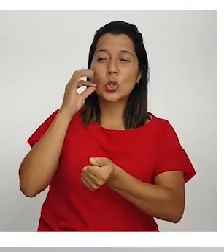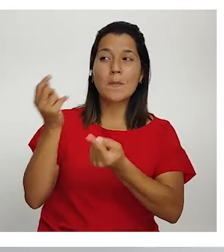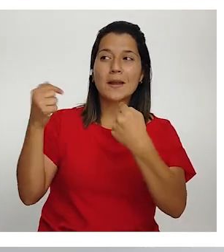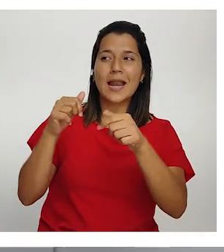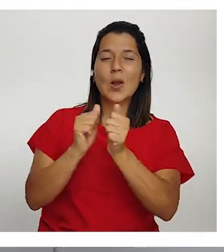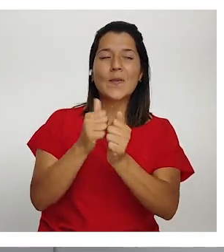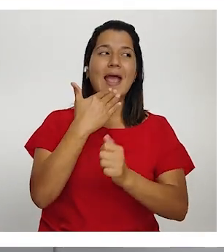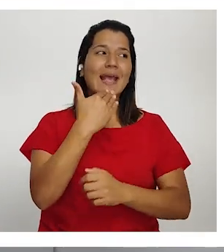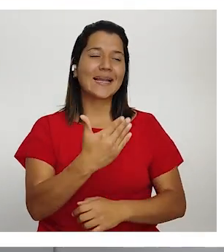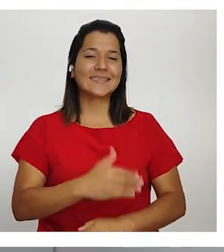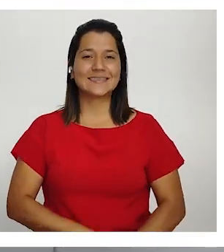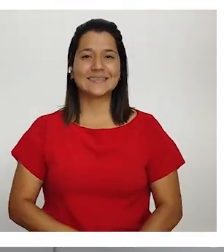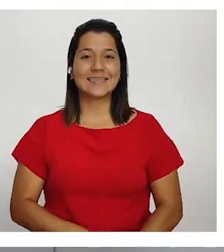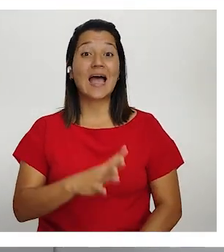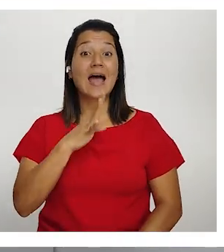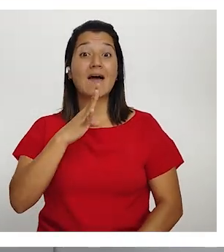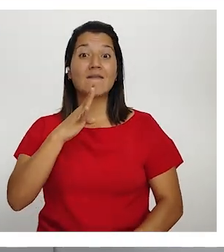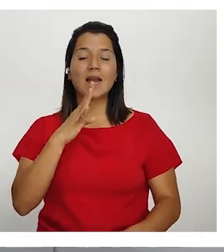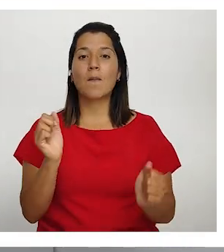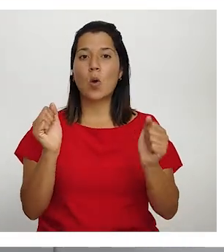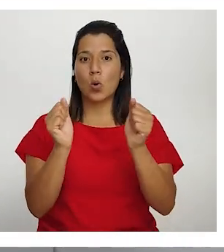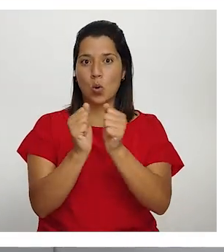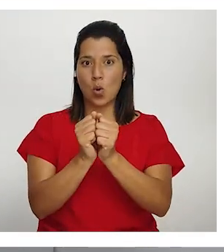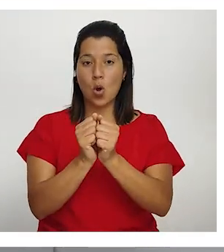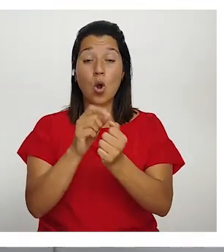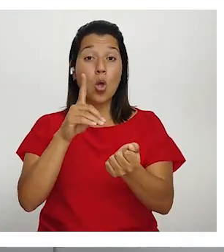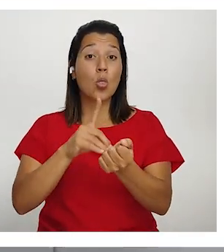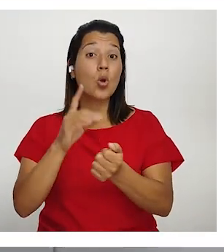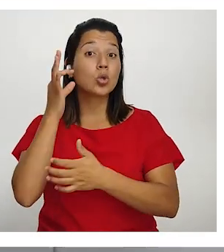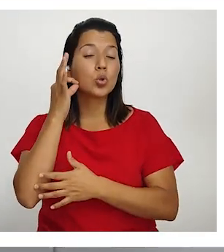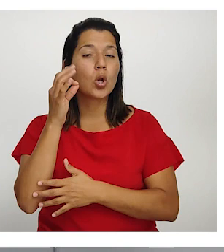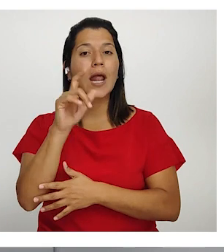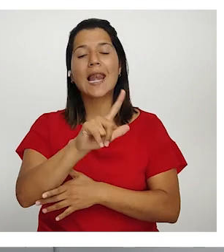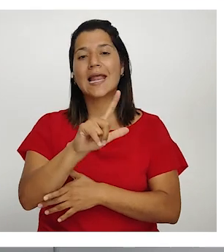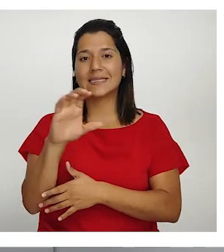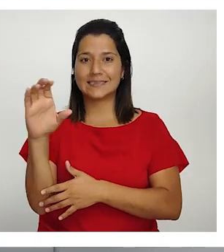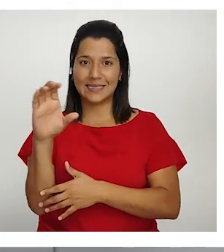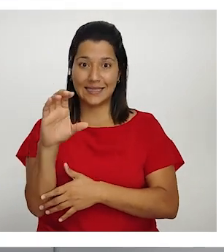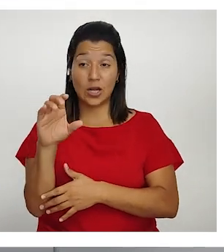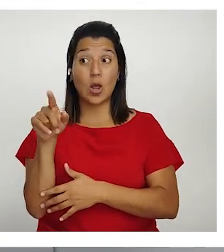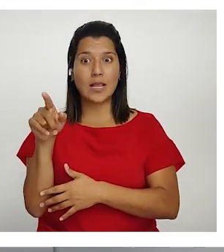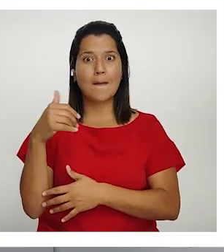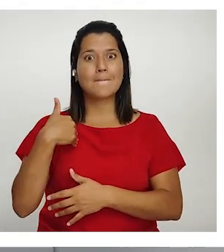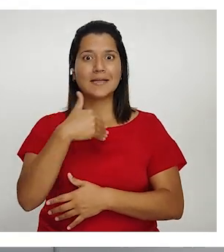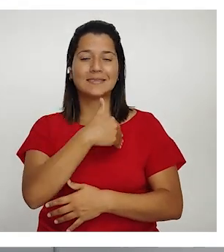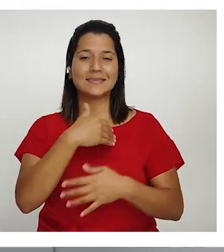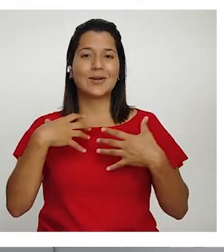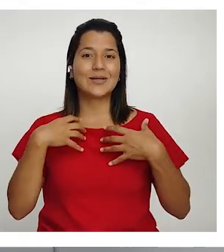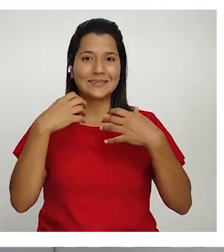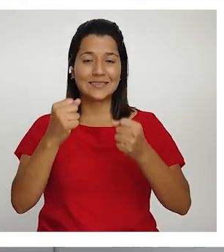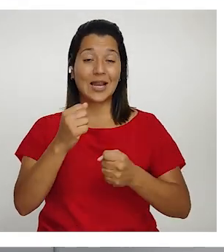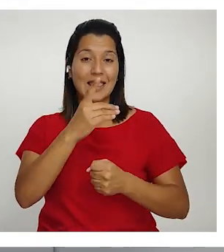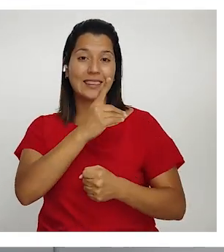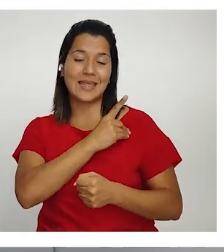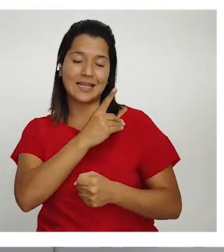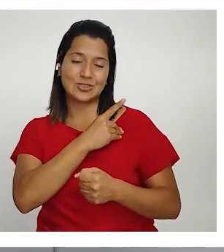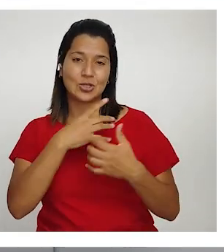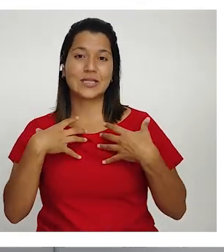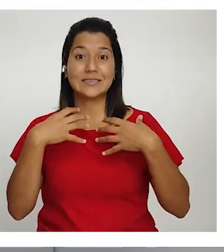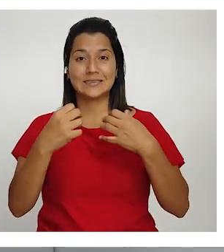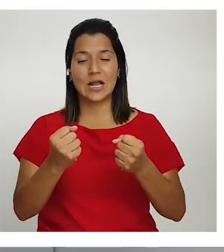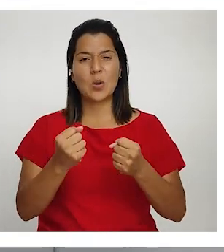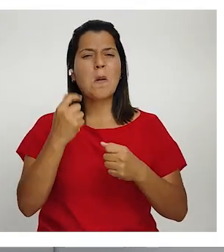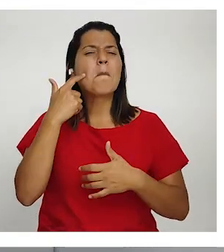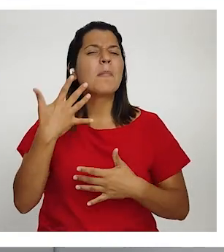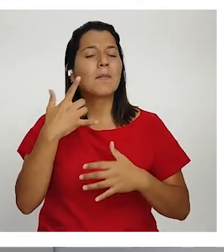gracias. Conversábamos con la doctora Lenia Centeno del Ministerio de Salud, de la Dirección de Salud, precisamente para